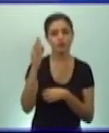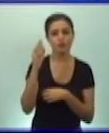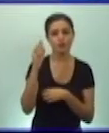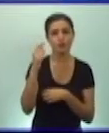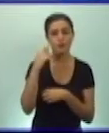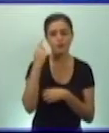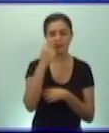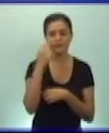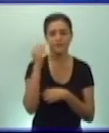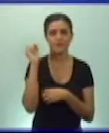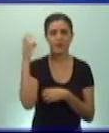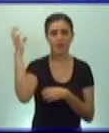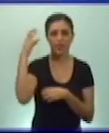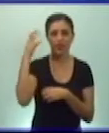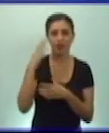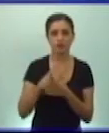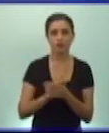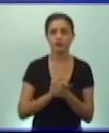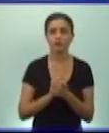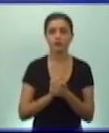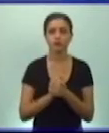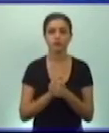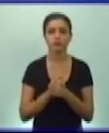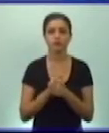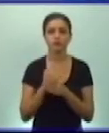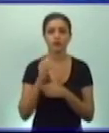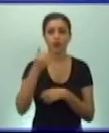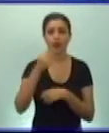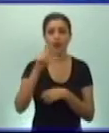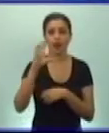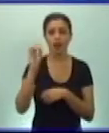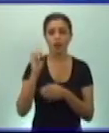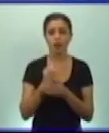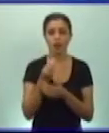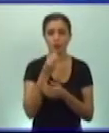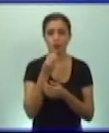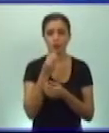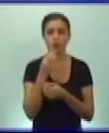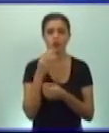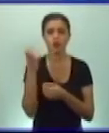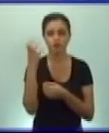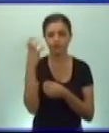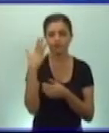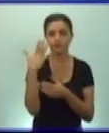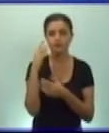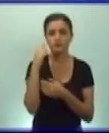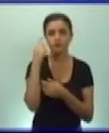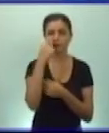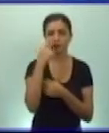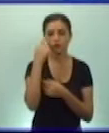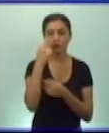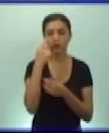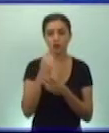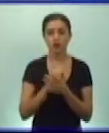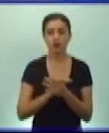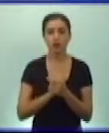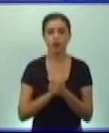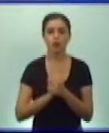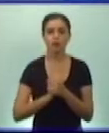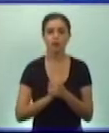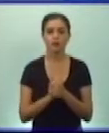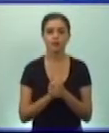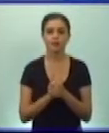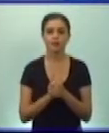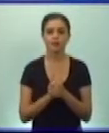tiene una cámara, trate de no fotografiar el sol, sino el halo, porque puede dañar el sensor de su cámara.